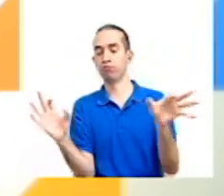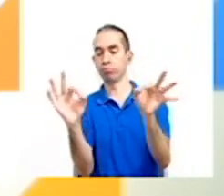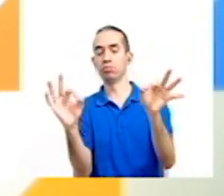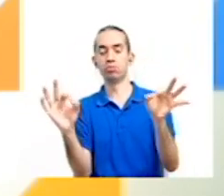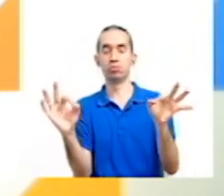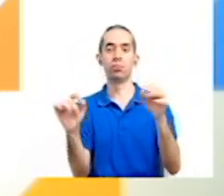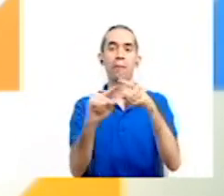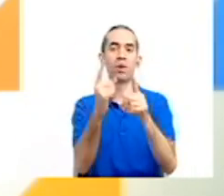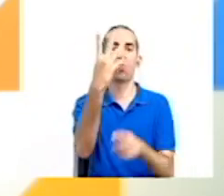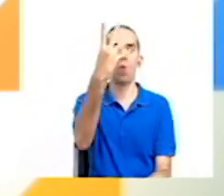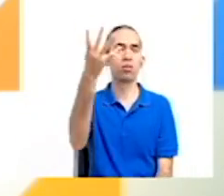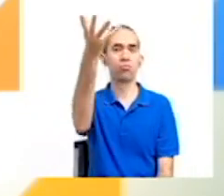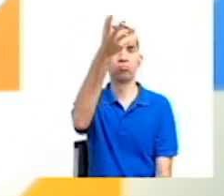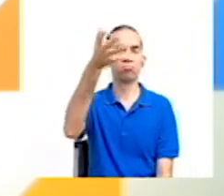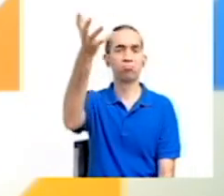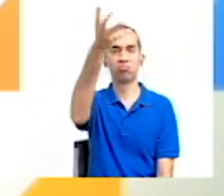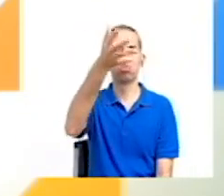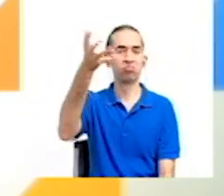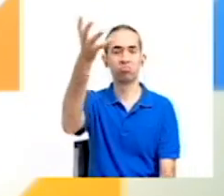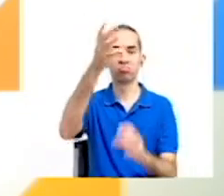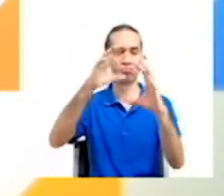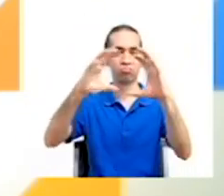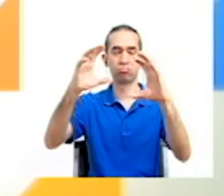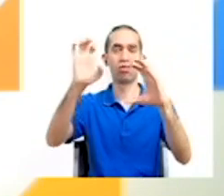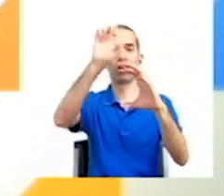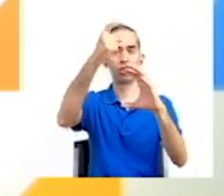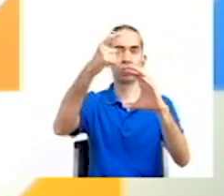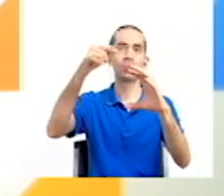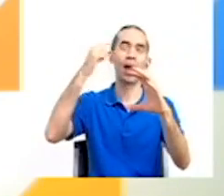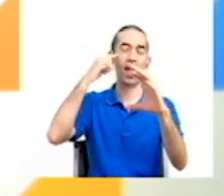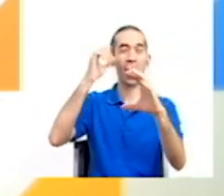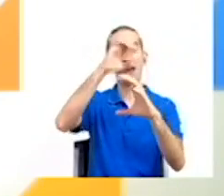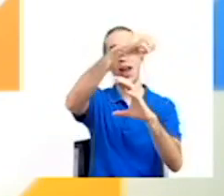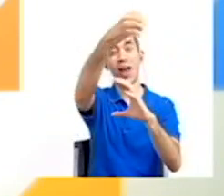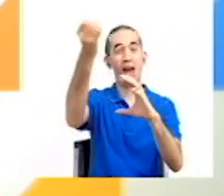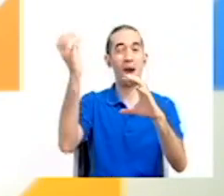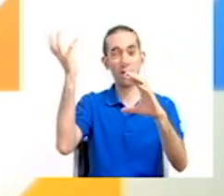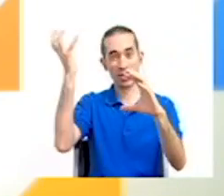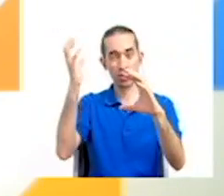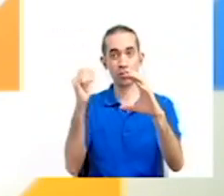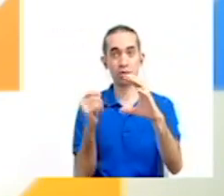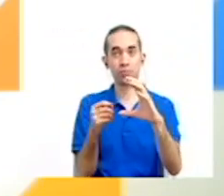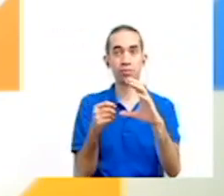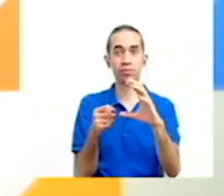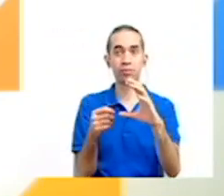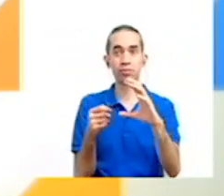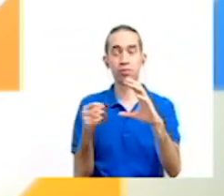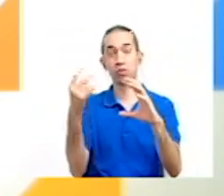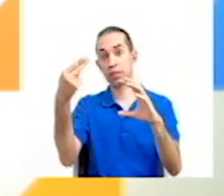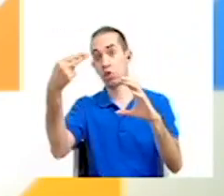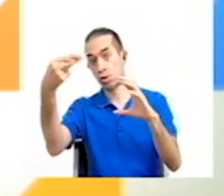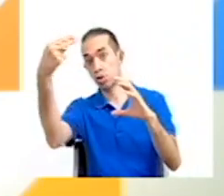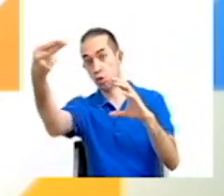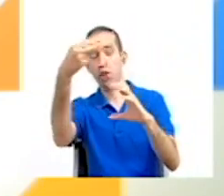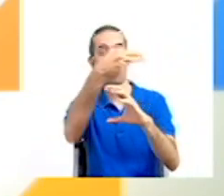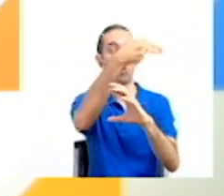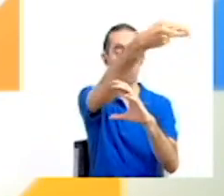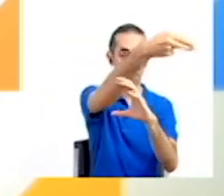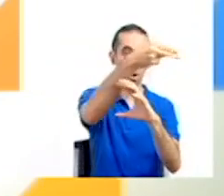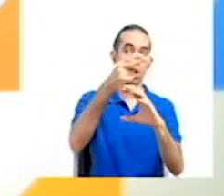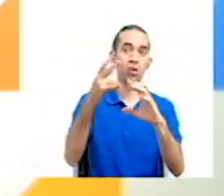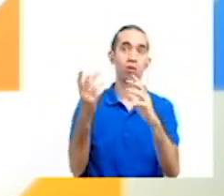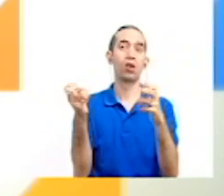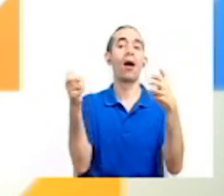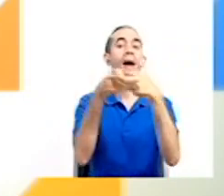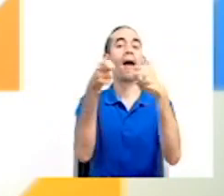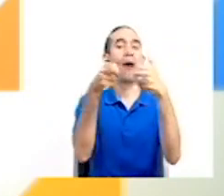sobran 4 electrones, los cuales son estos de acá. Estos dos hidrógenos de acá y estos dos hidrógenos de acá generan una